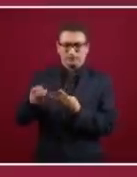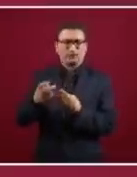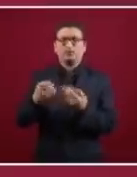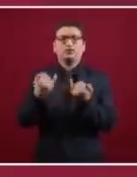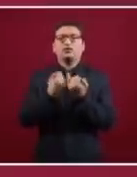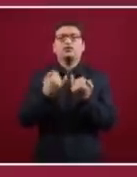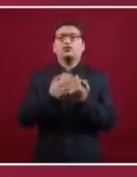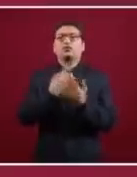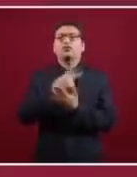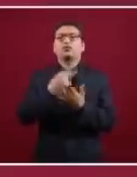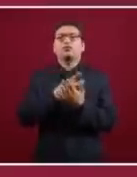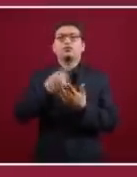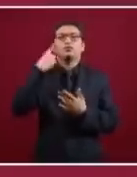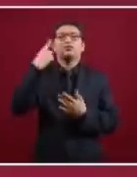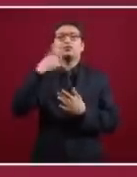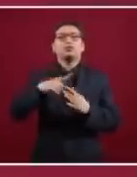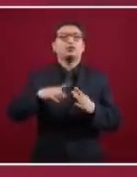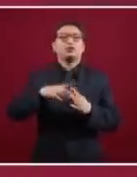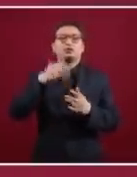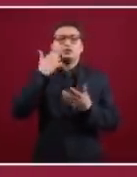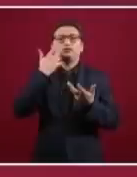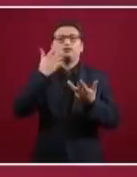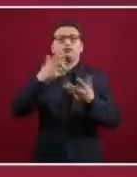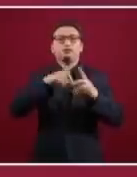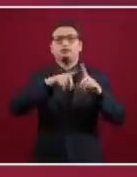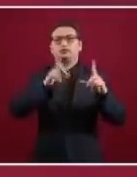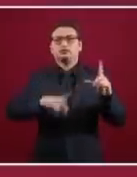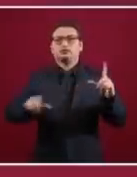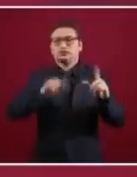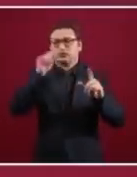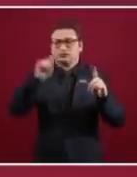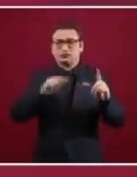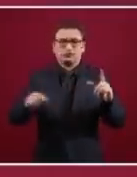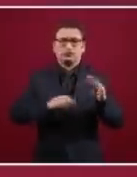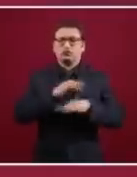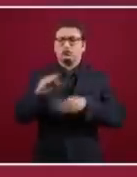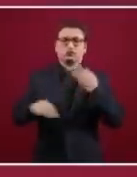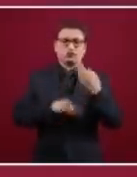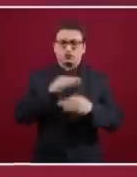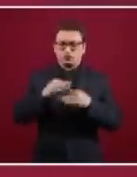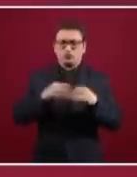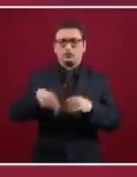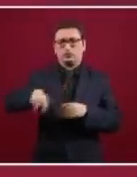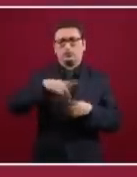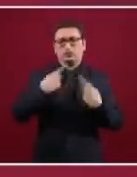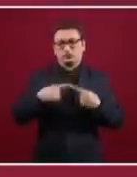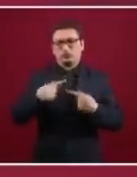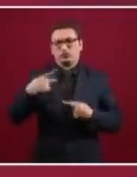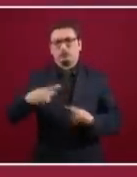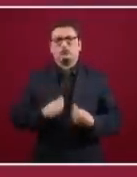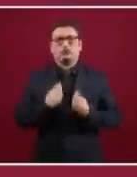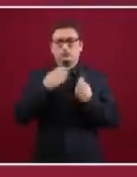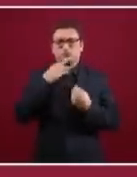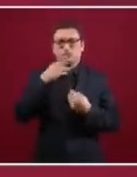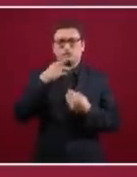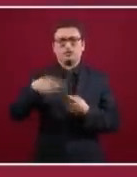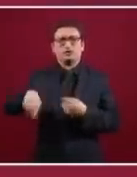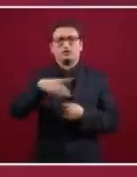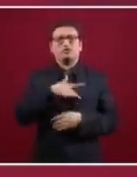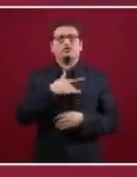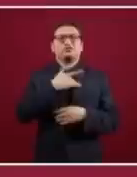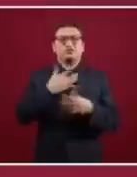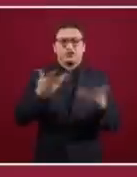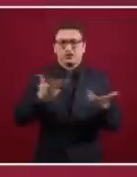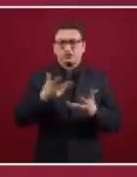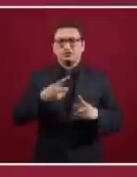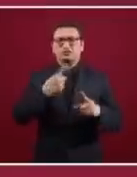estar tratando de generar las condiciones a la población en todos lados para que la población pueda desarrollar a